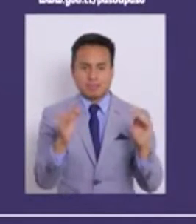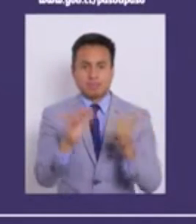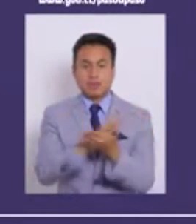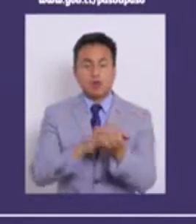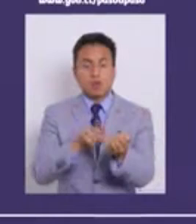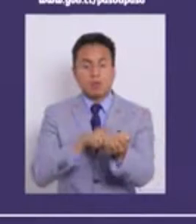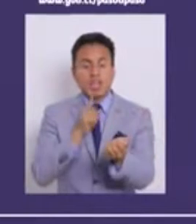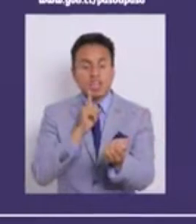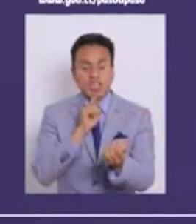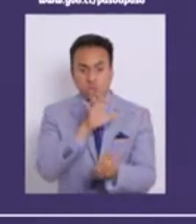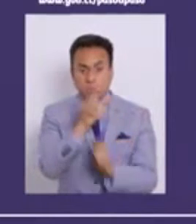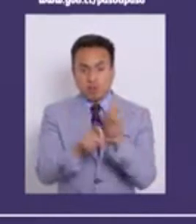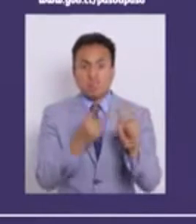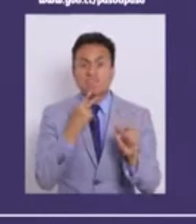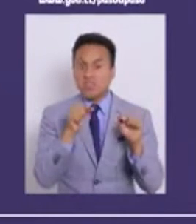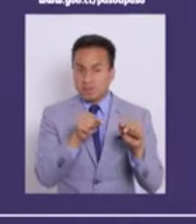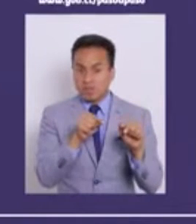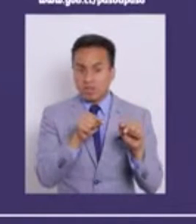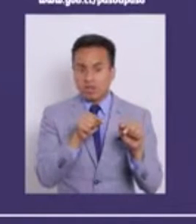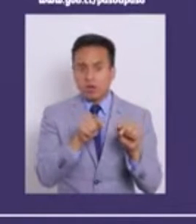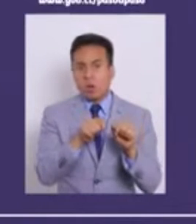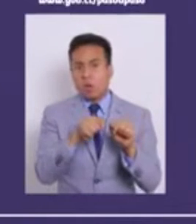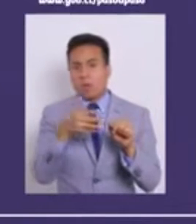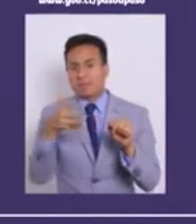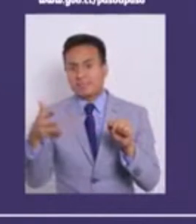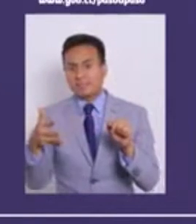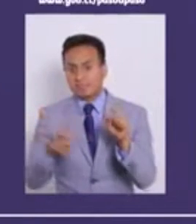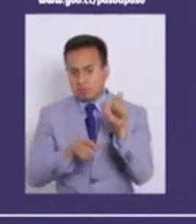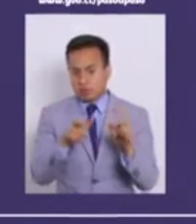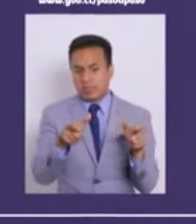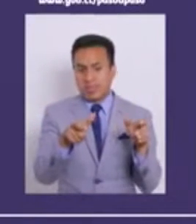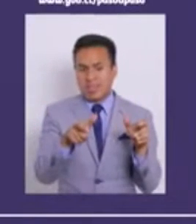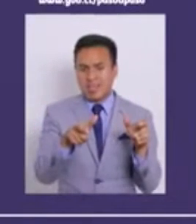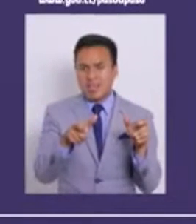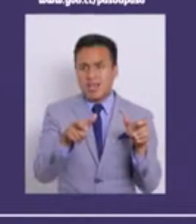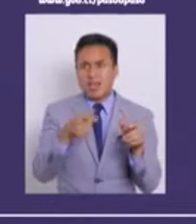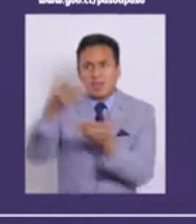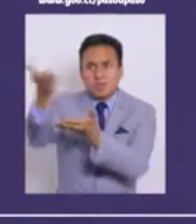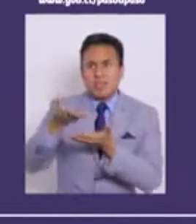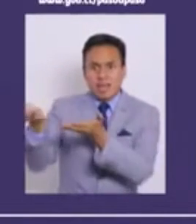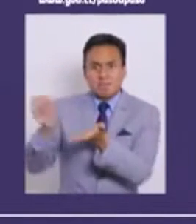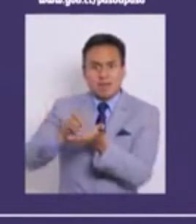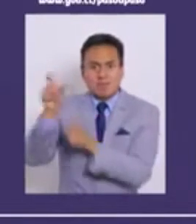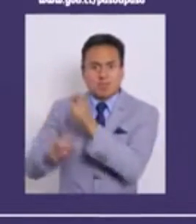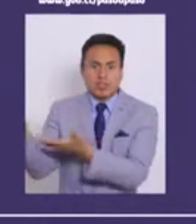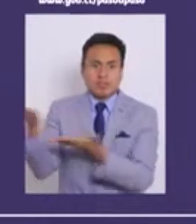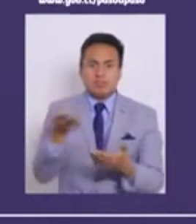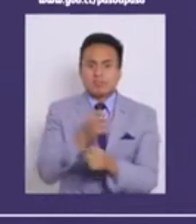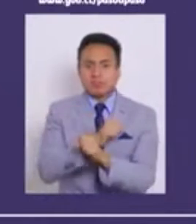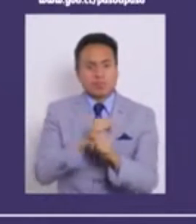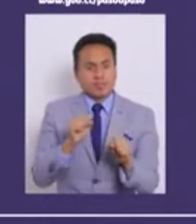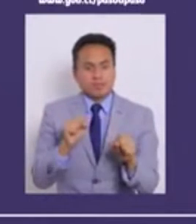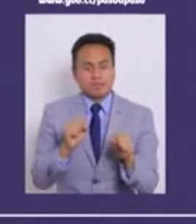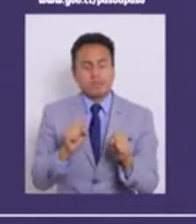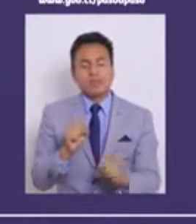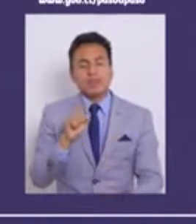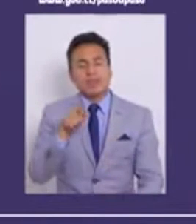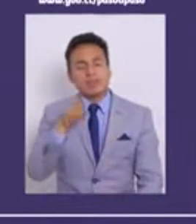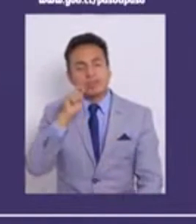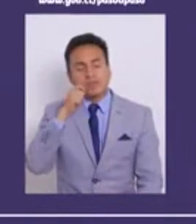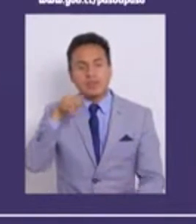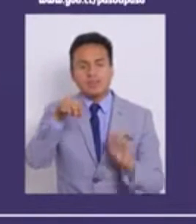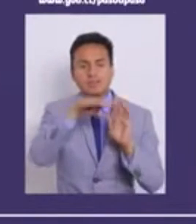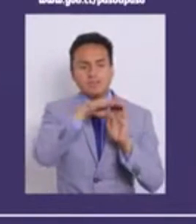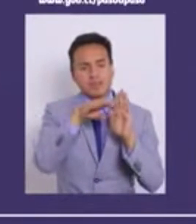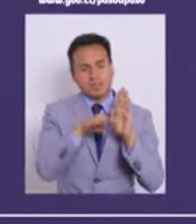hay una familia donde viven cinco personas o más en esa casa no se pueden invitar más personas esto estas